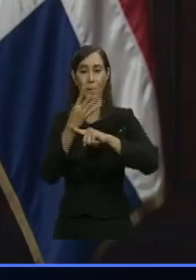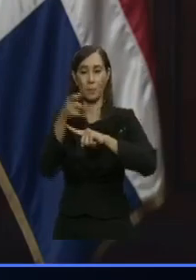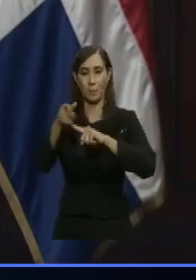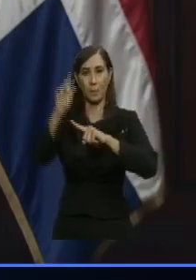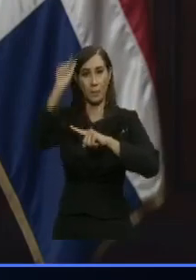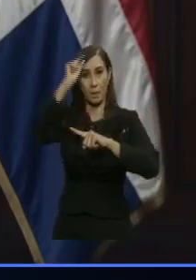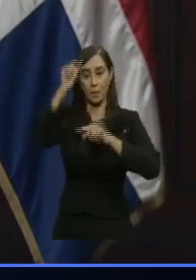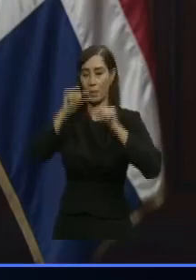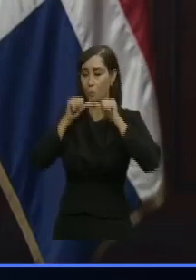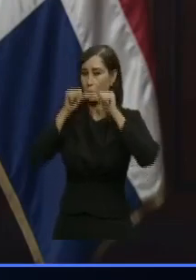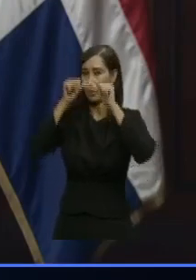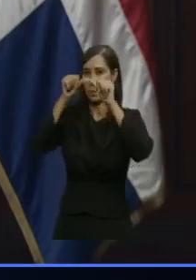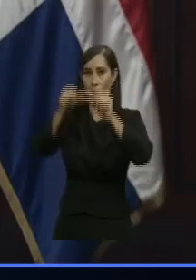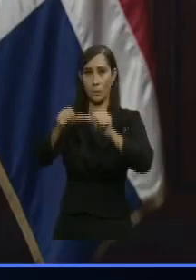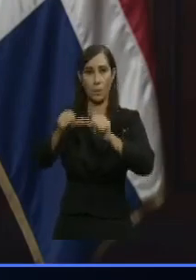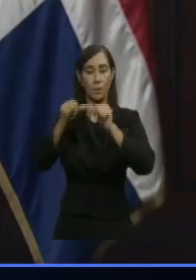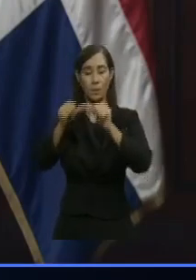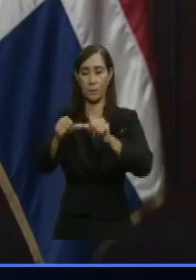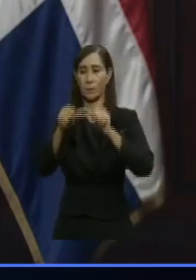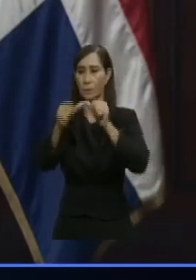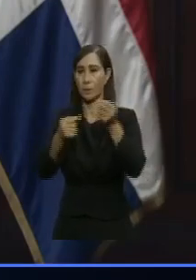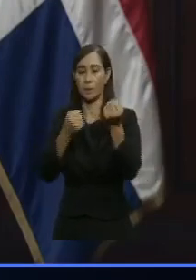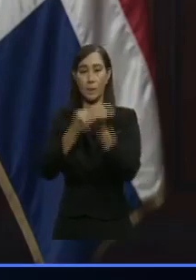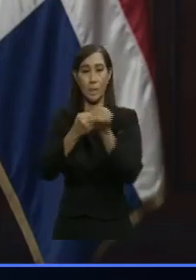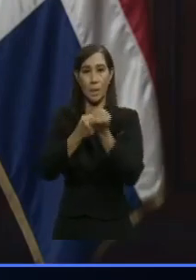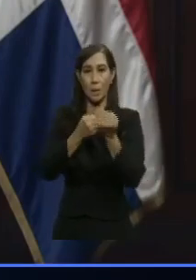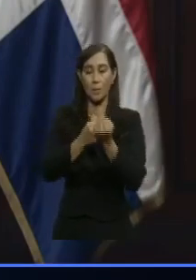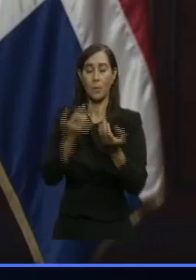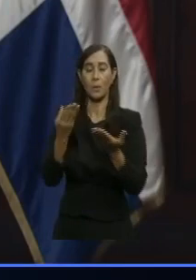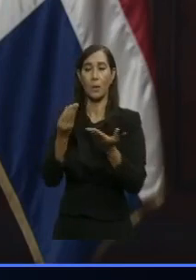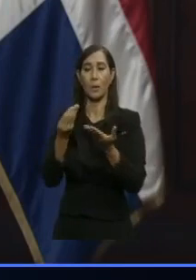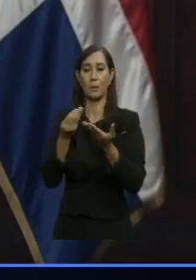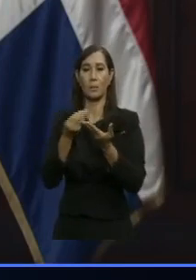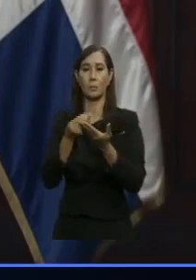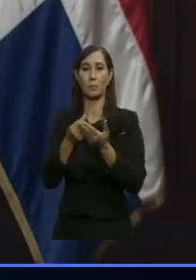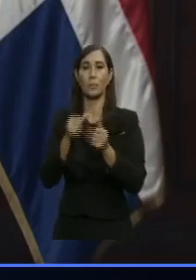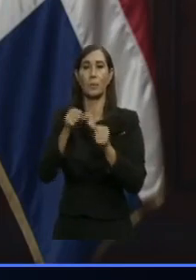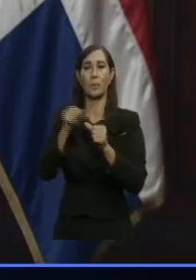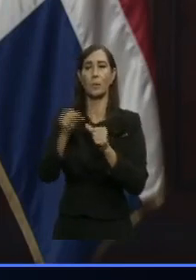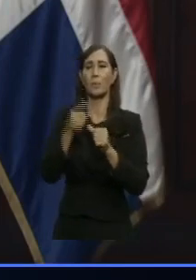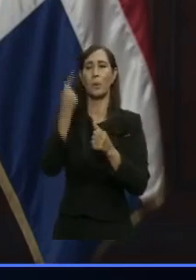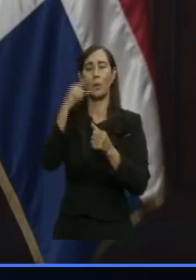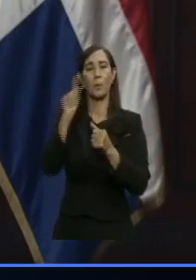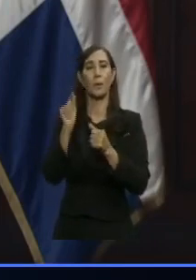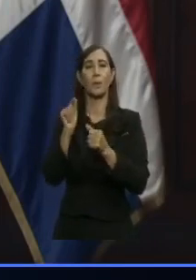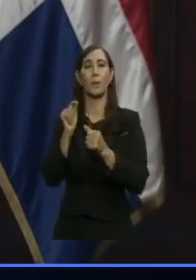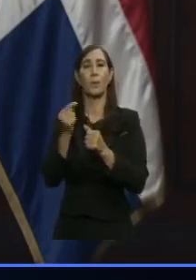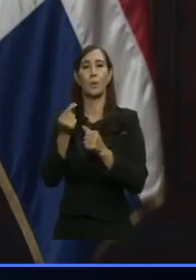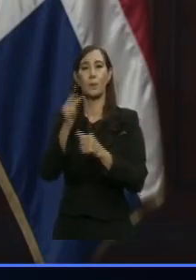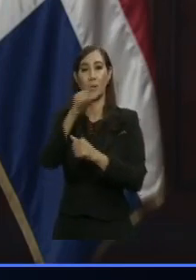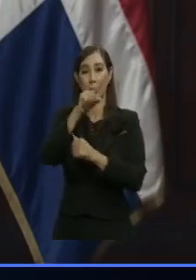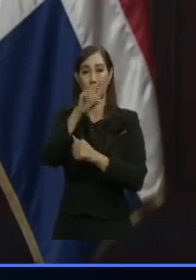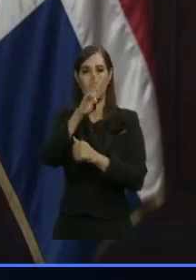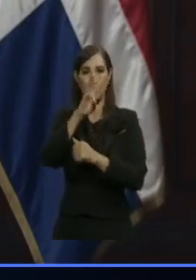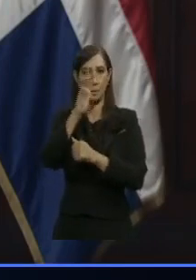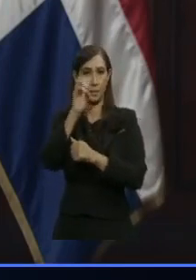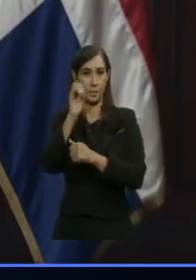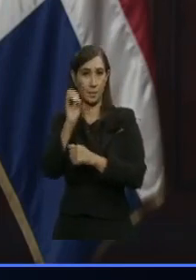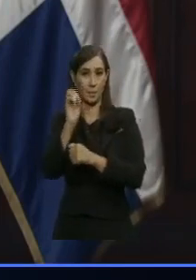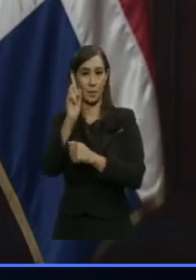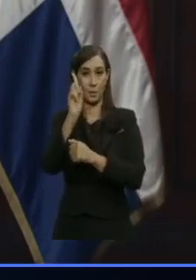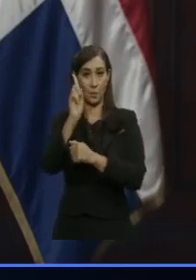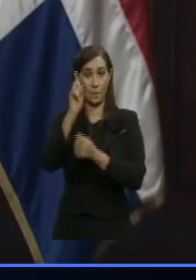un mensaje de aliento no solamente a los más desposeídos a los más vulnerables sino a quienes pueden pero que también más forzado que son